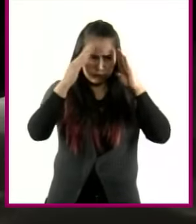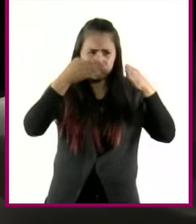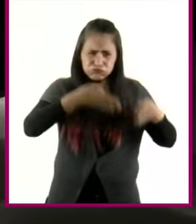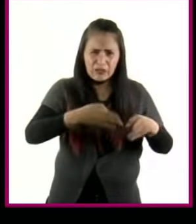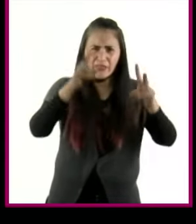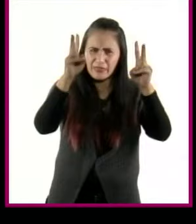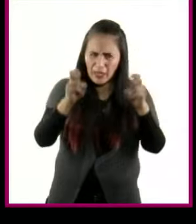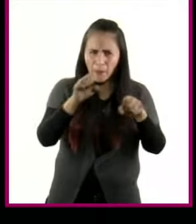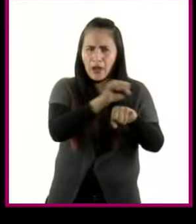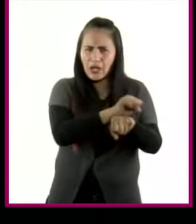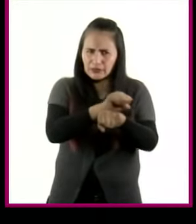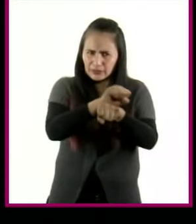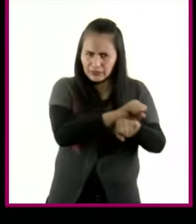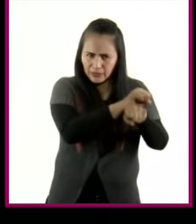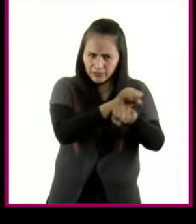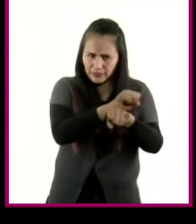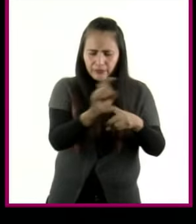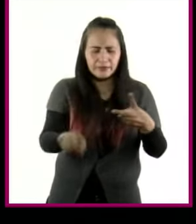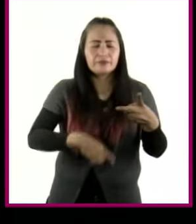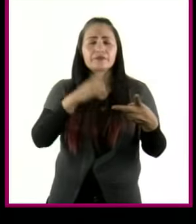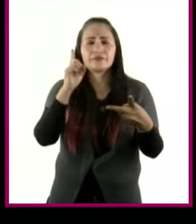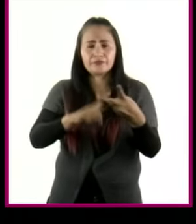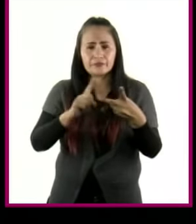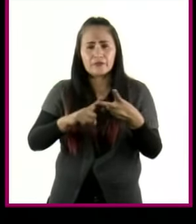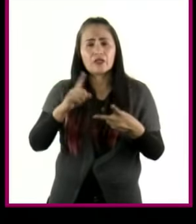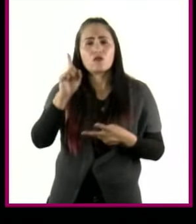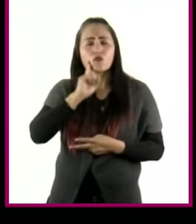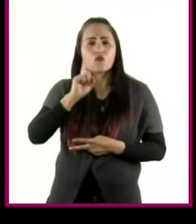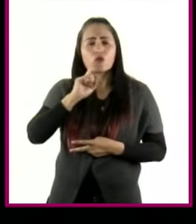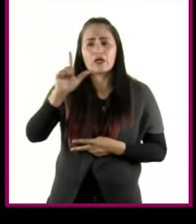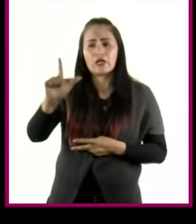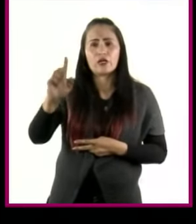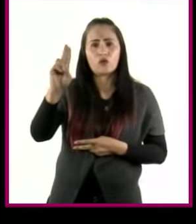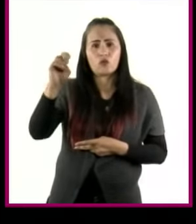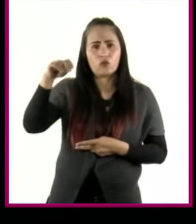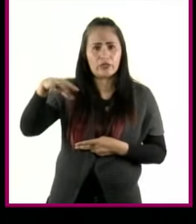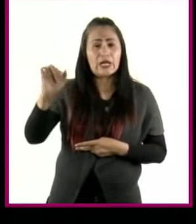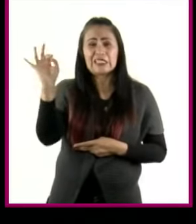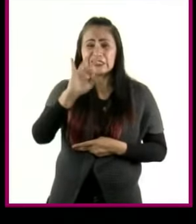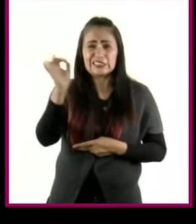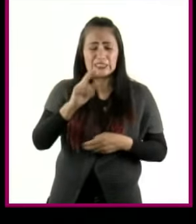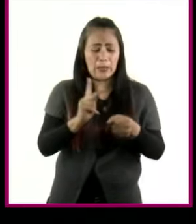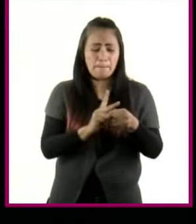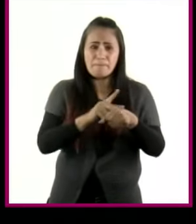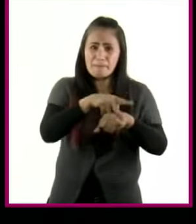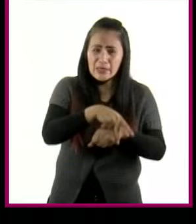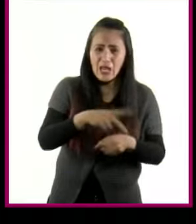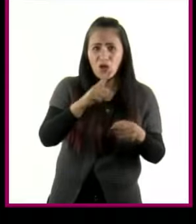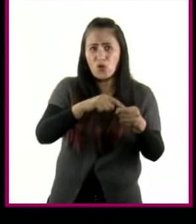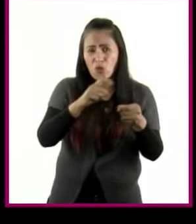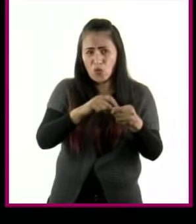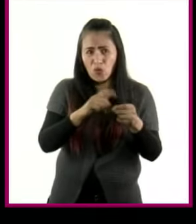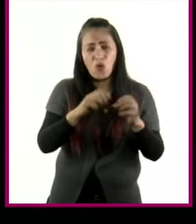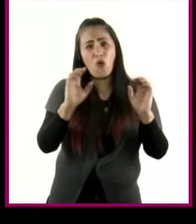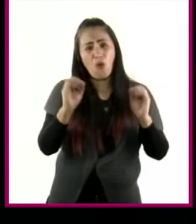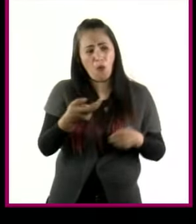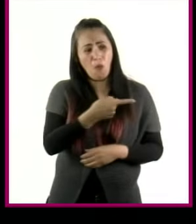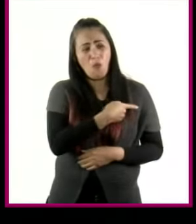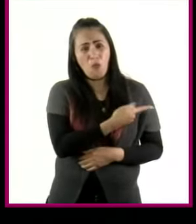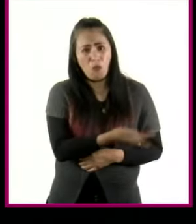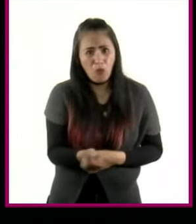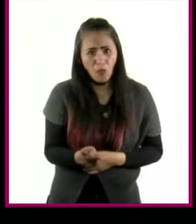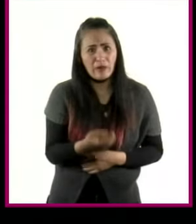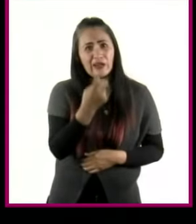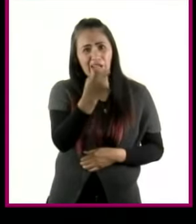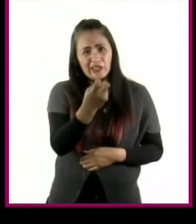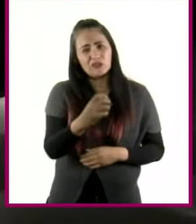esclavitud. En segundo lugar, Luna argumenta que el color de piel o la condición social es irrelevante para ser